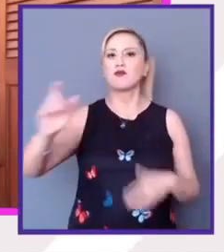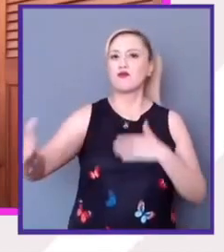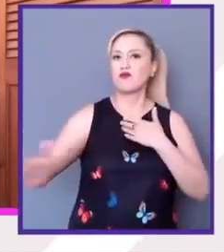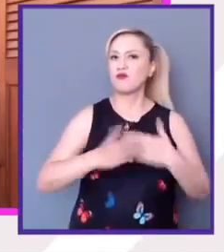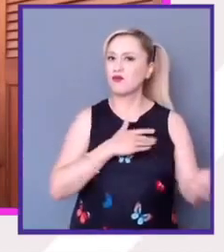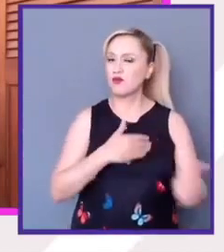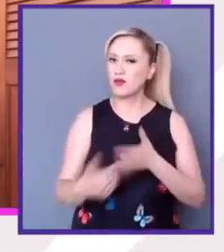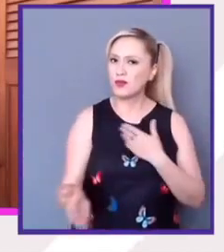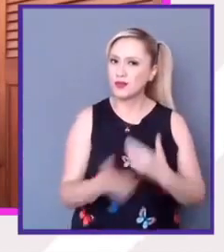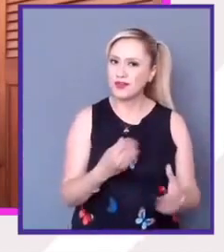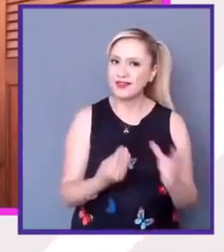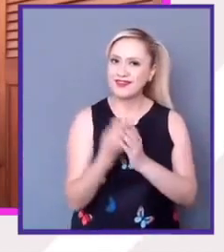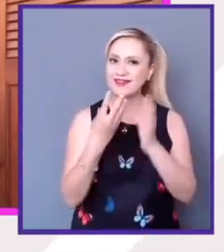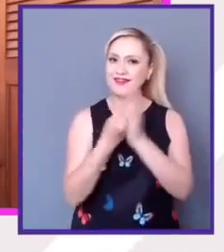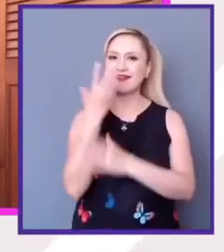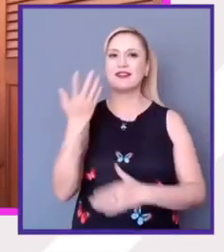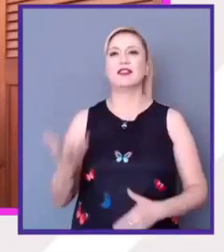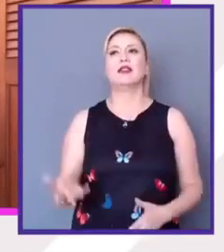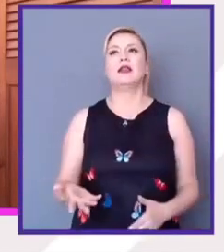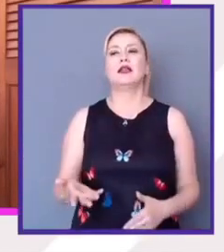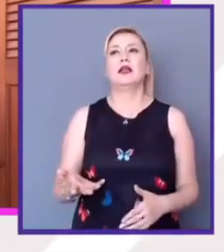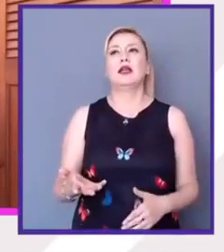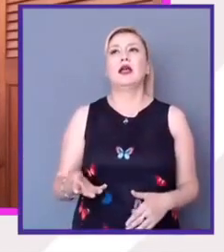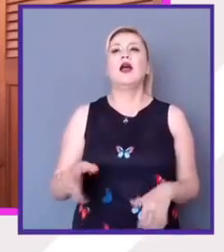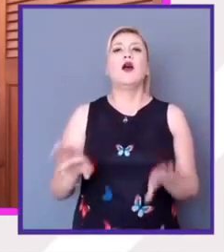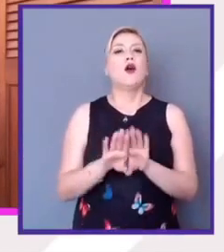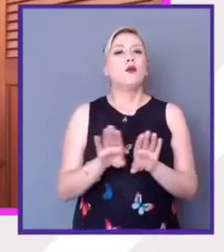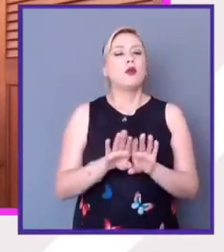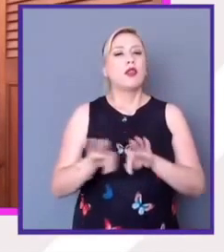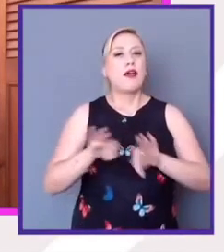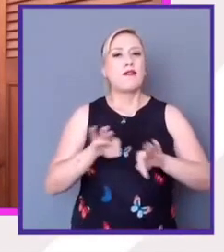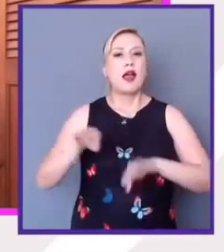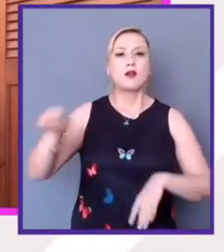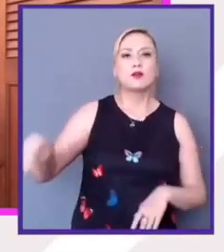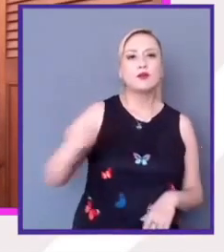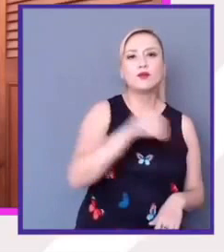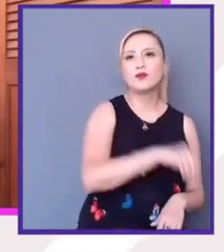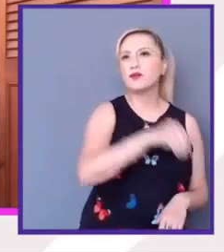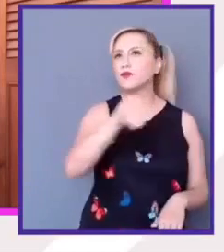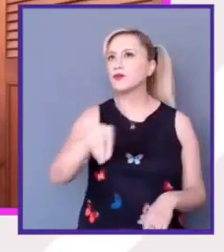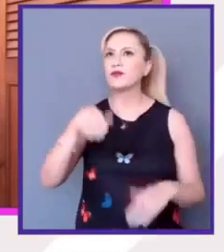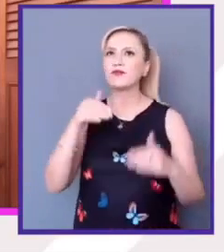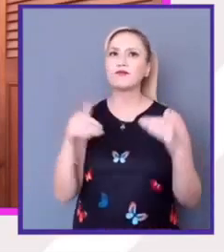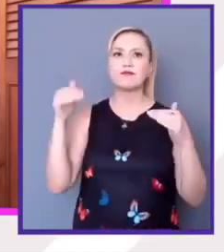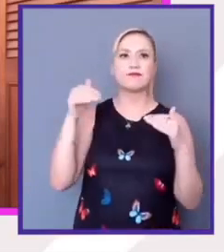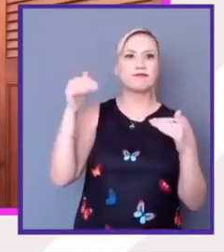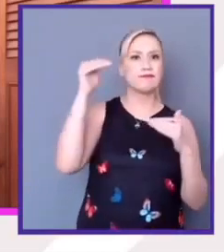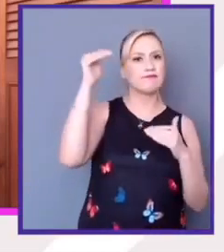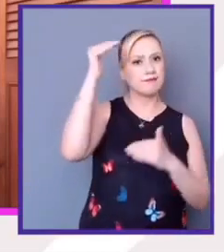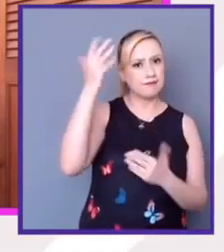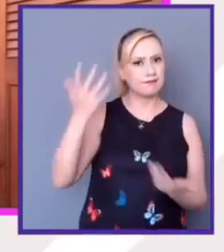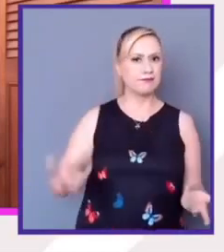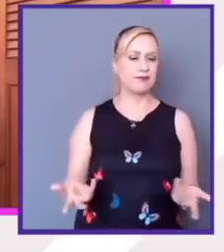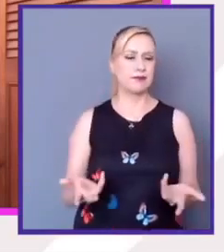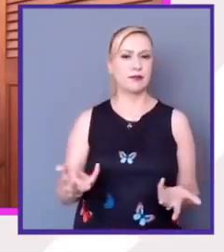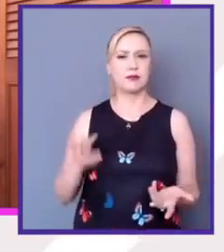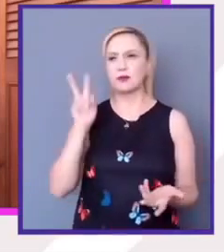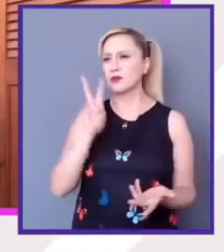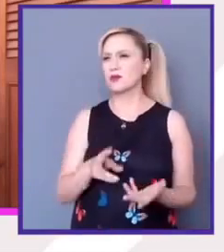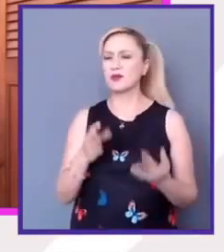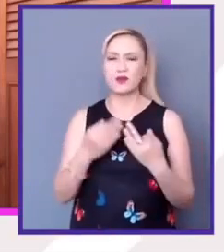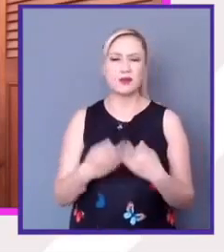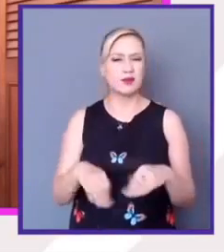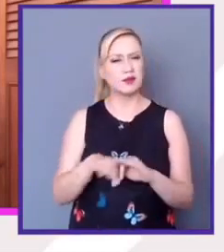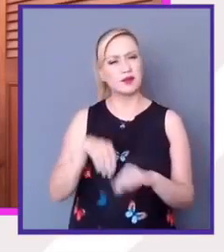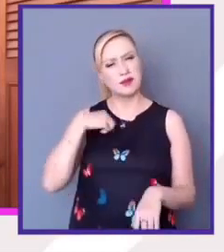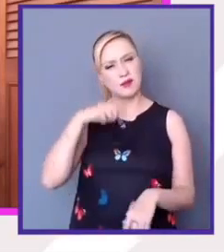se minimizan los temas de movilidad laboral en las empresas. Por ejemplo, hay algo muy vinculado en el